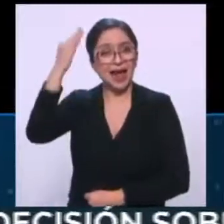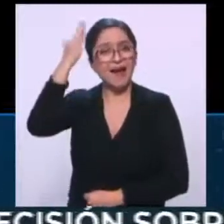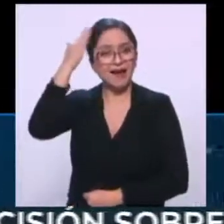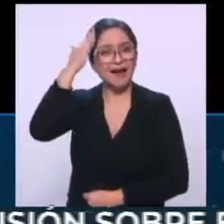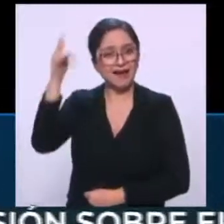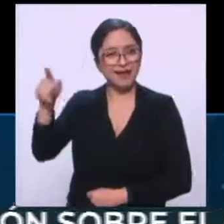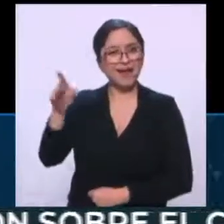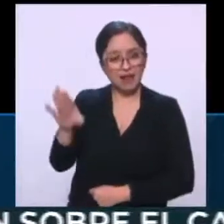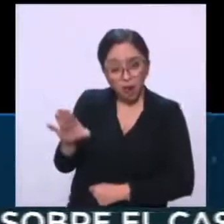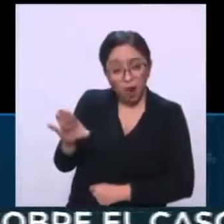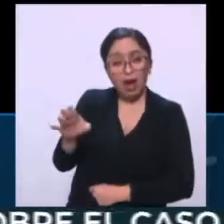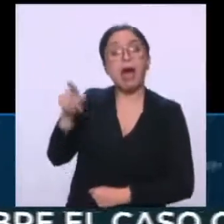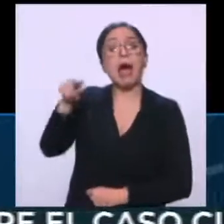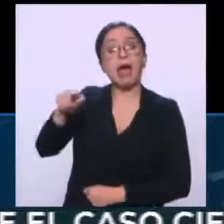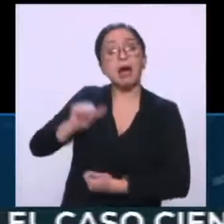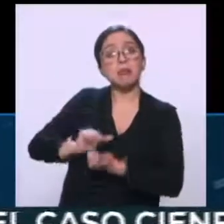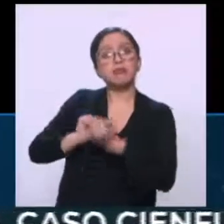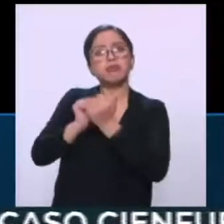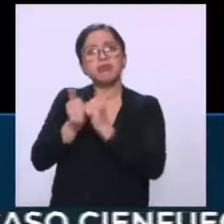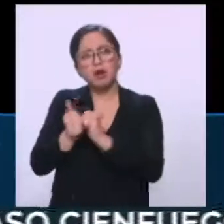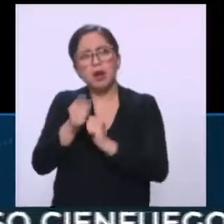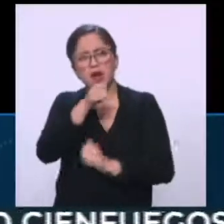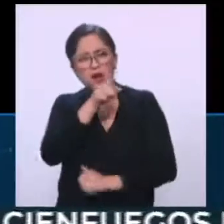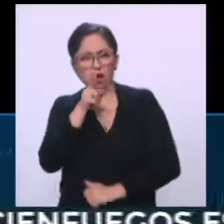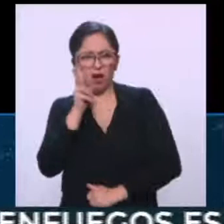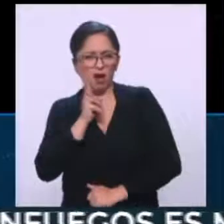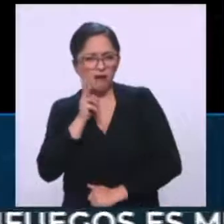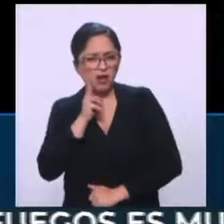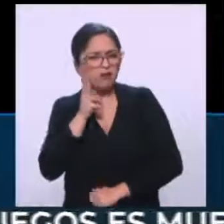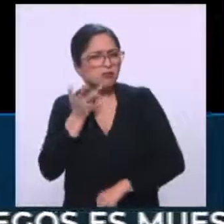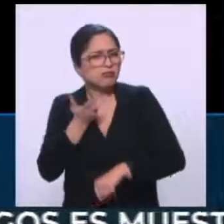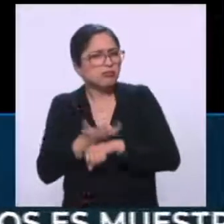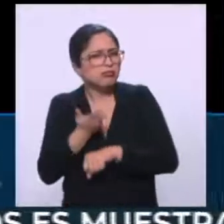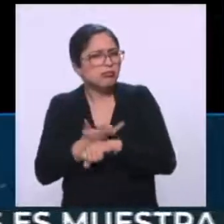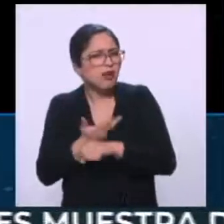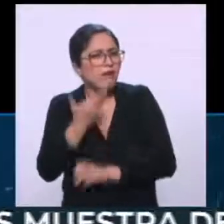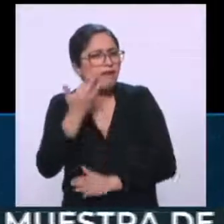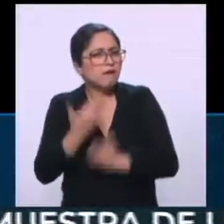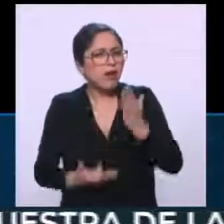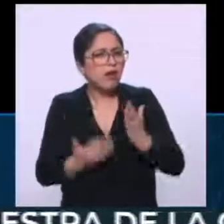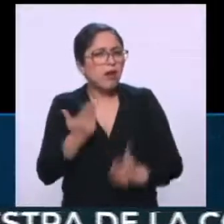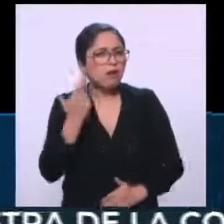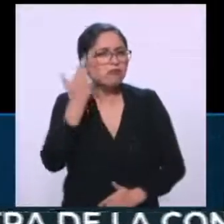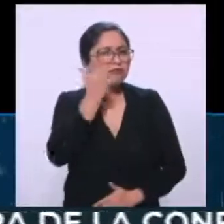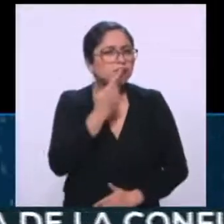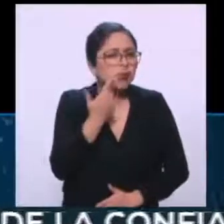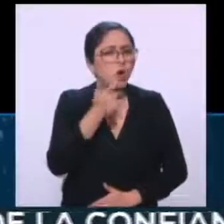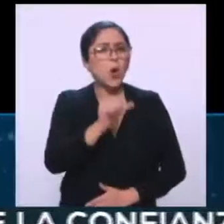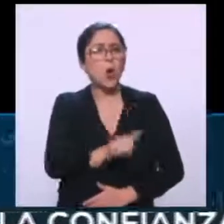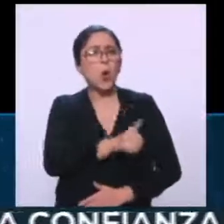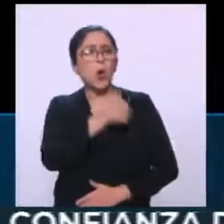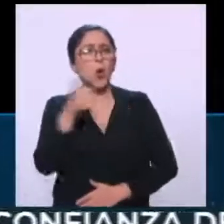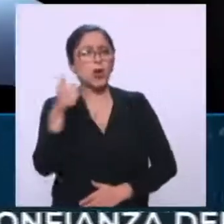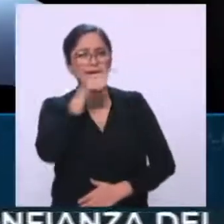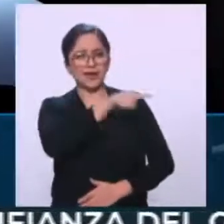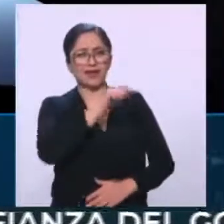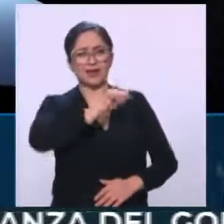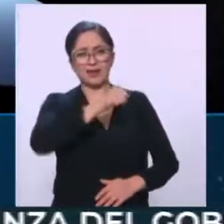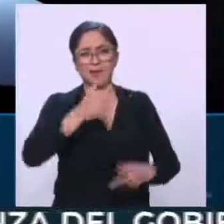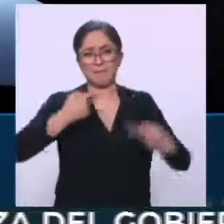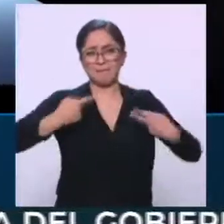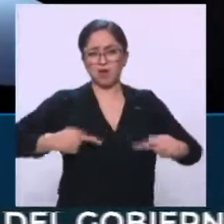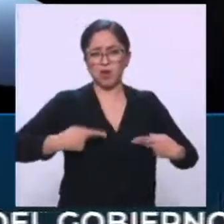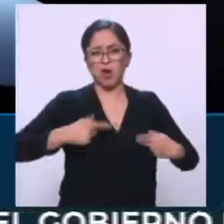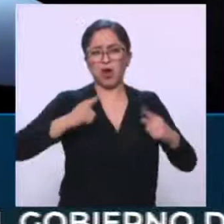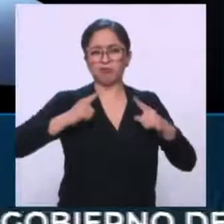división entre las agencias estadounidenses que rechazaron a otra agencia, también de Estados Unidos, a otros agentes,